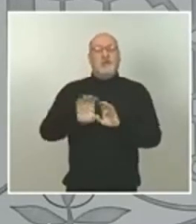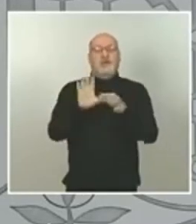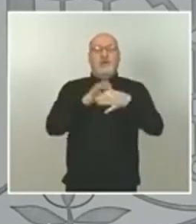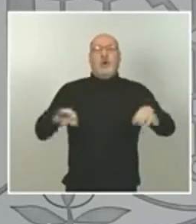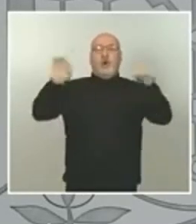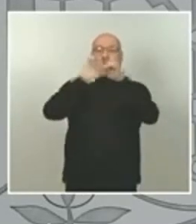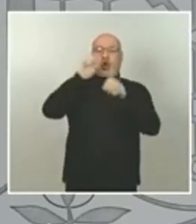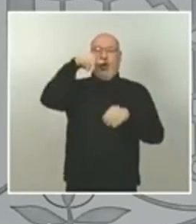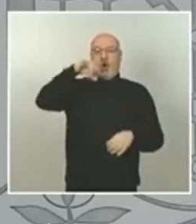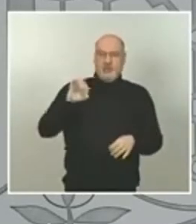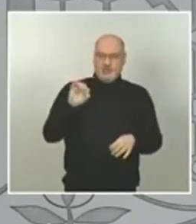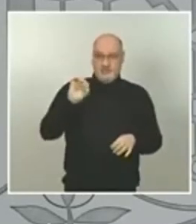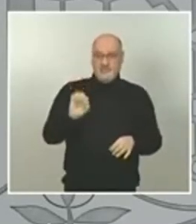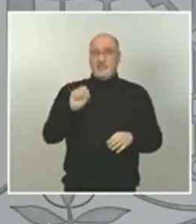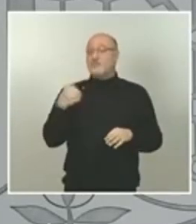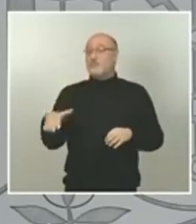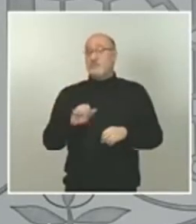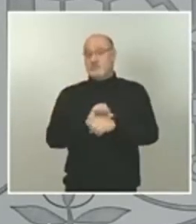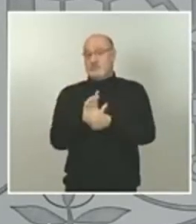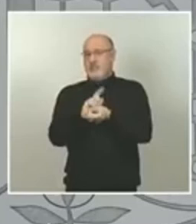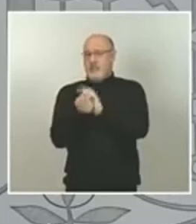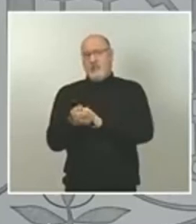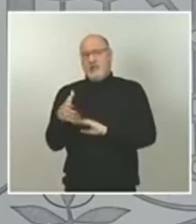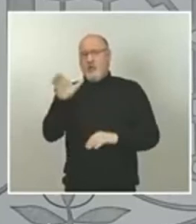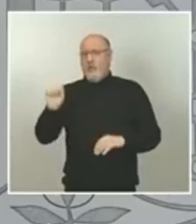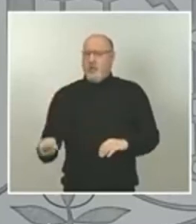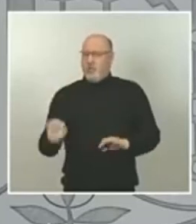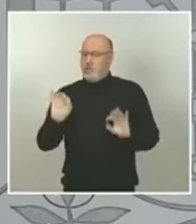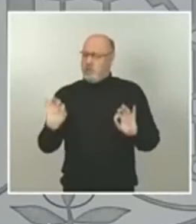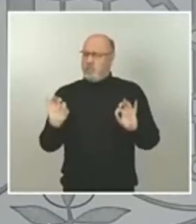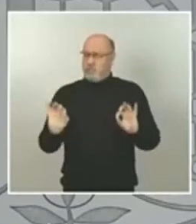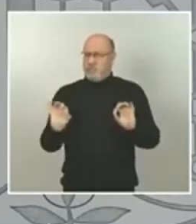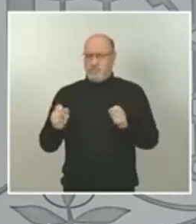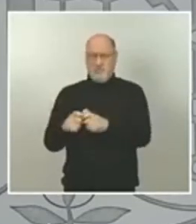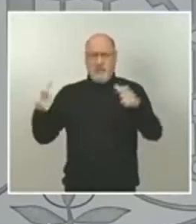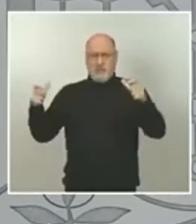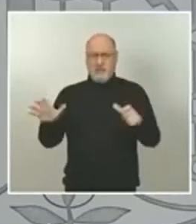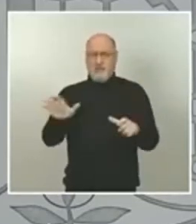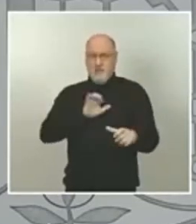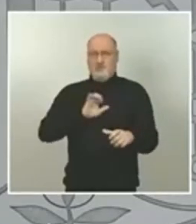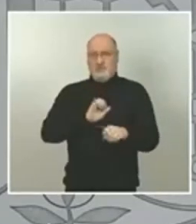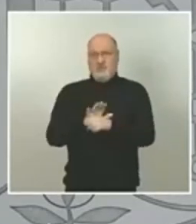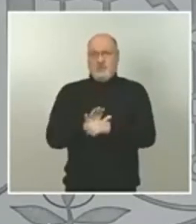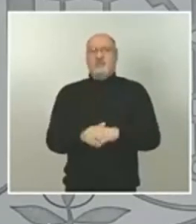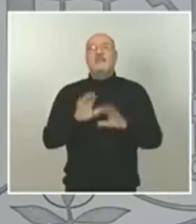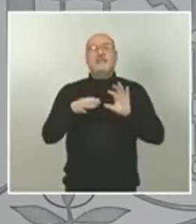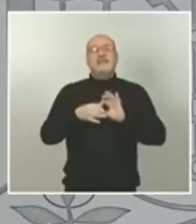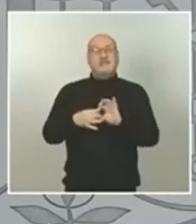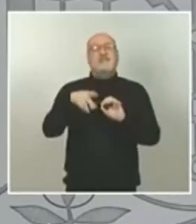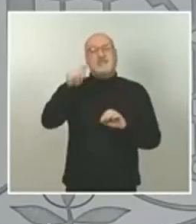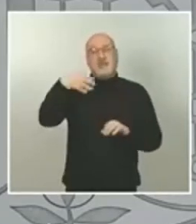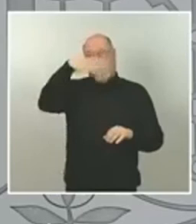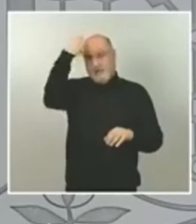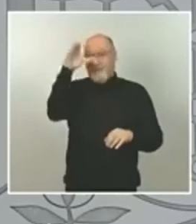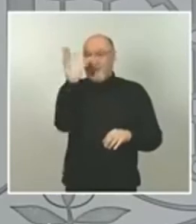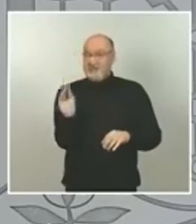estos países la variante sudafricana es la variante dominante. Pero también lo hemos extendido en relación a la variante brasileña, en